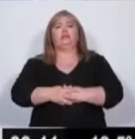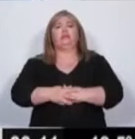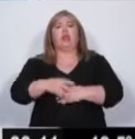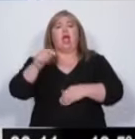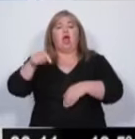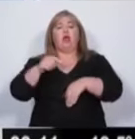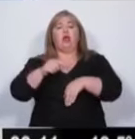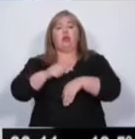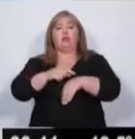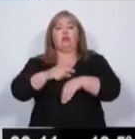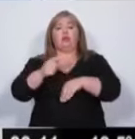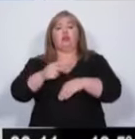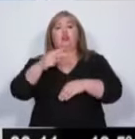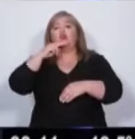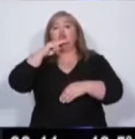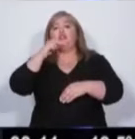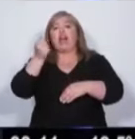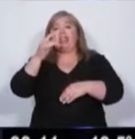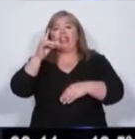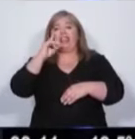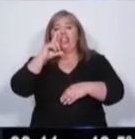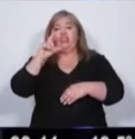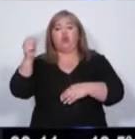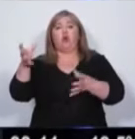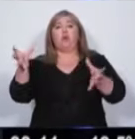de Mario Vadillo por el Partido Verde.